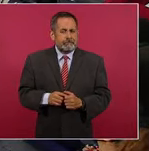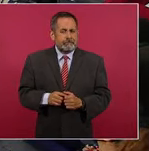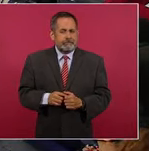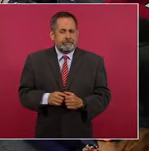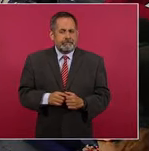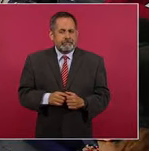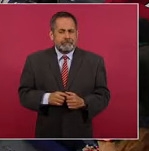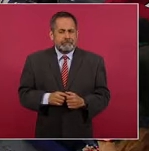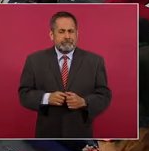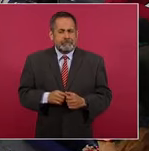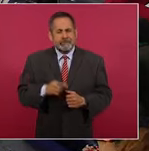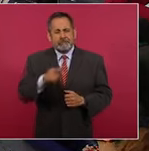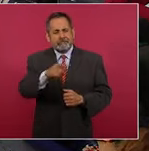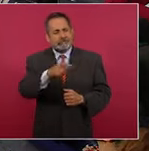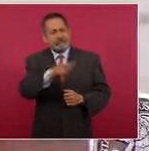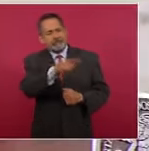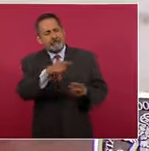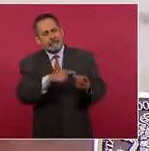productos no tan sanos, pero no.